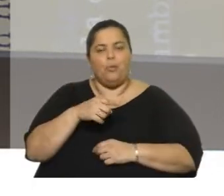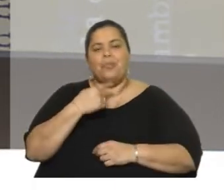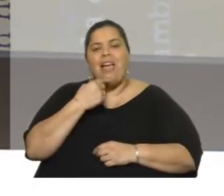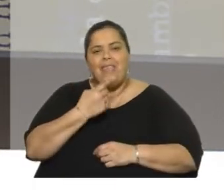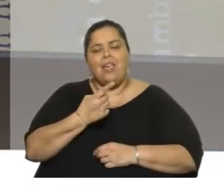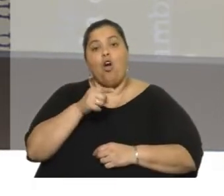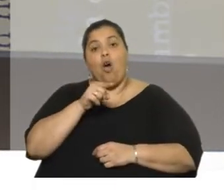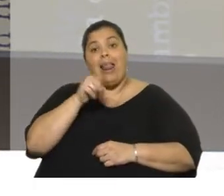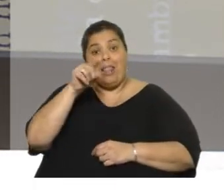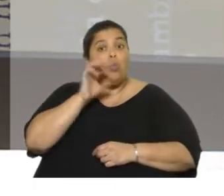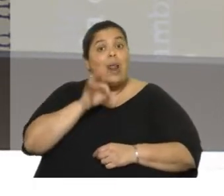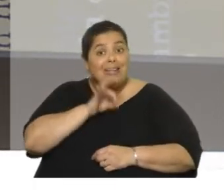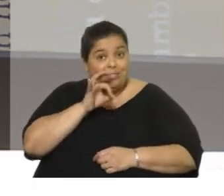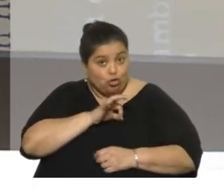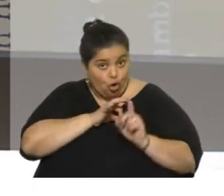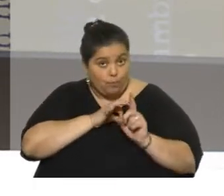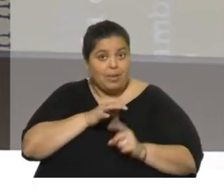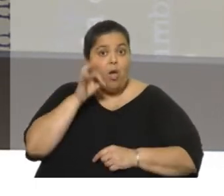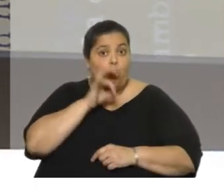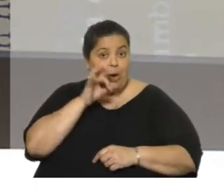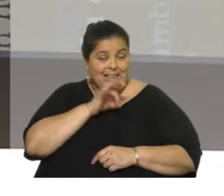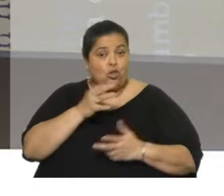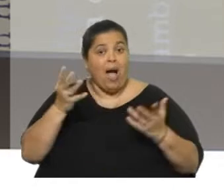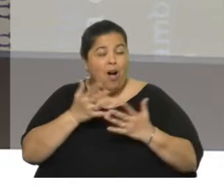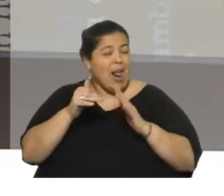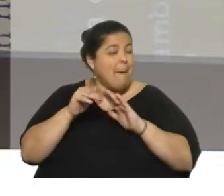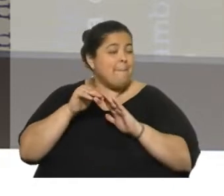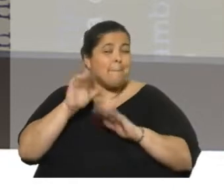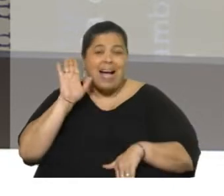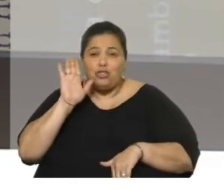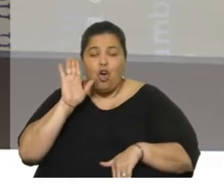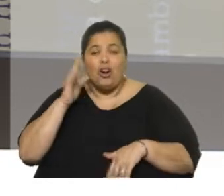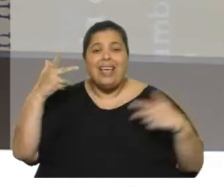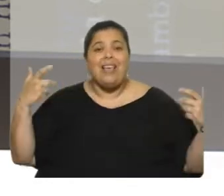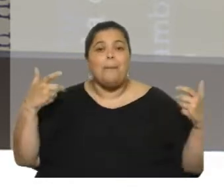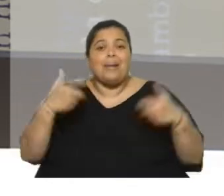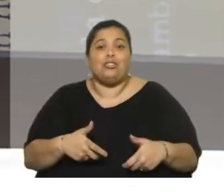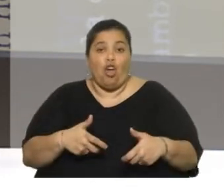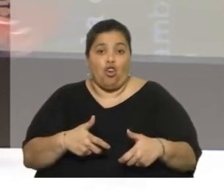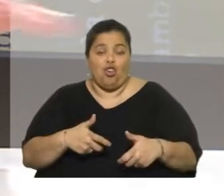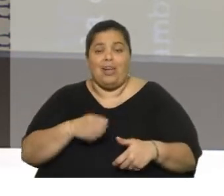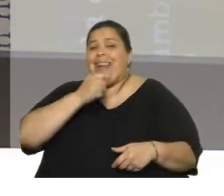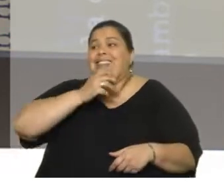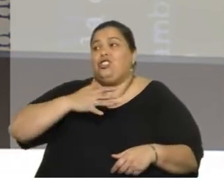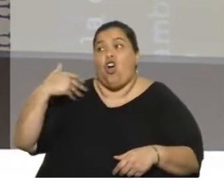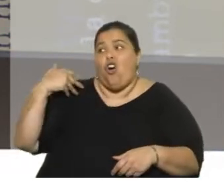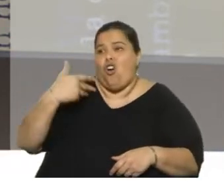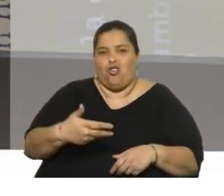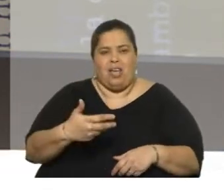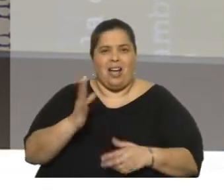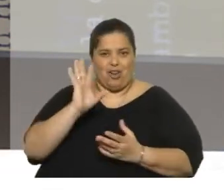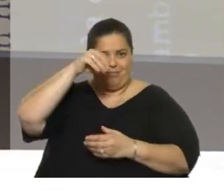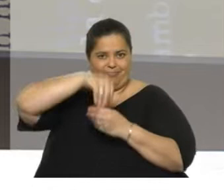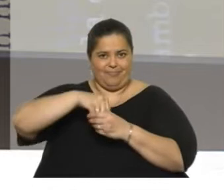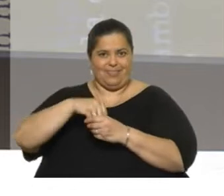que en Durazno, donde estamos recibiendo la mayor inversión en la historia del Uruguay, la última planta esta, ¿no?,